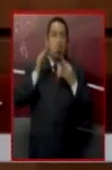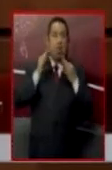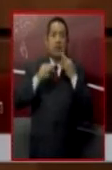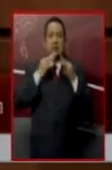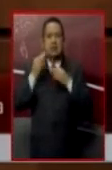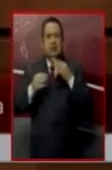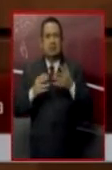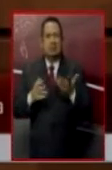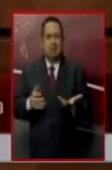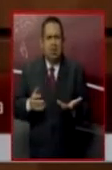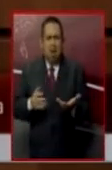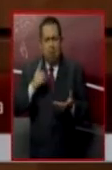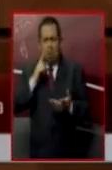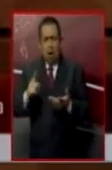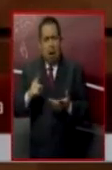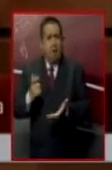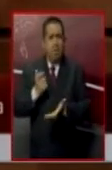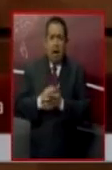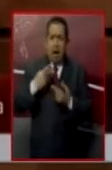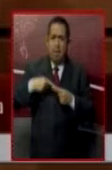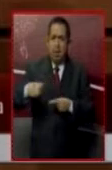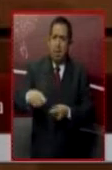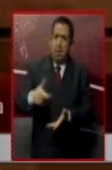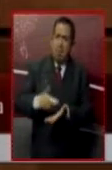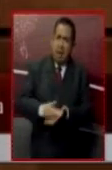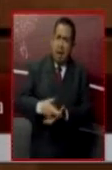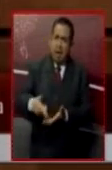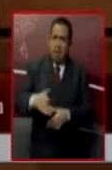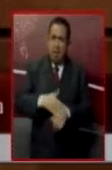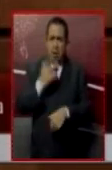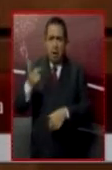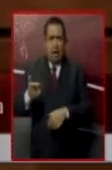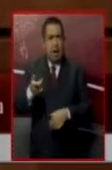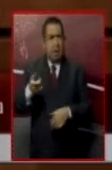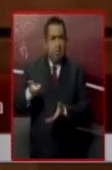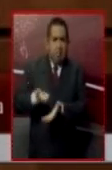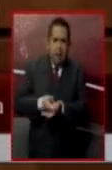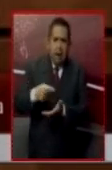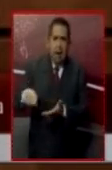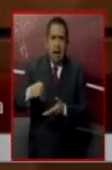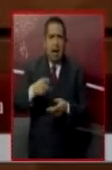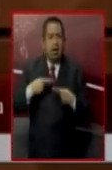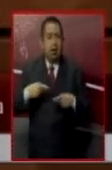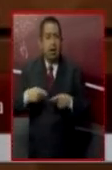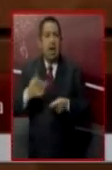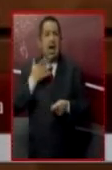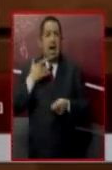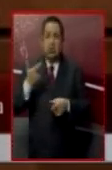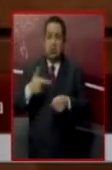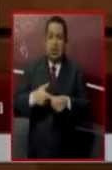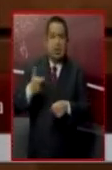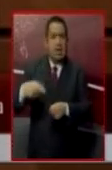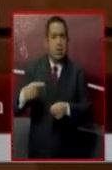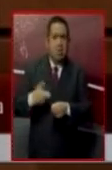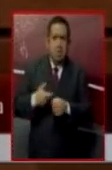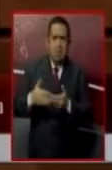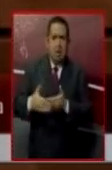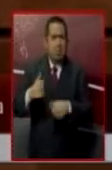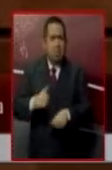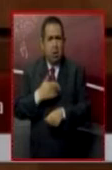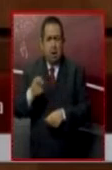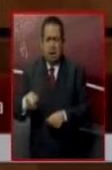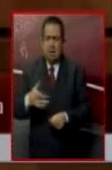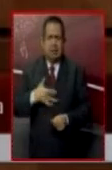¿por qué con cargo al consumidor? ¿Por qué con cargo al precio final de las gasolinas? Esto